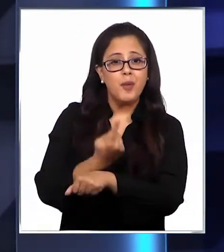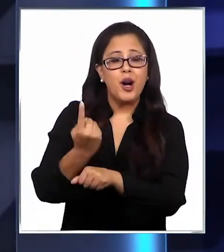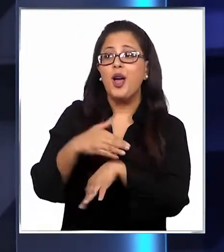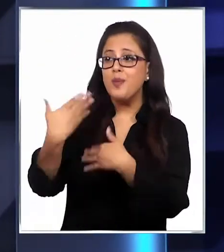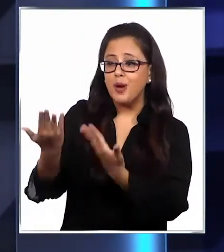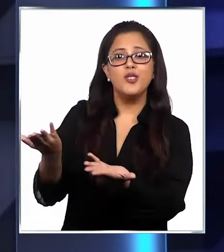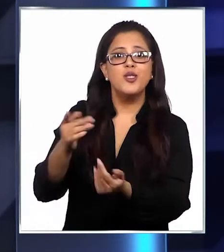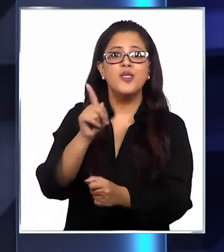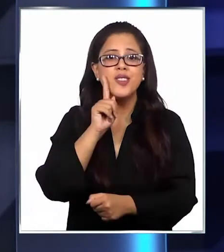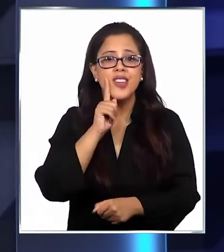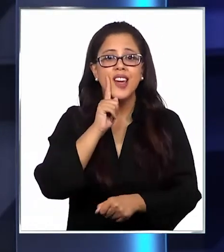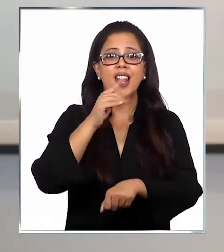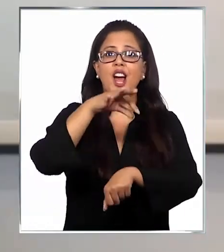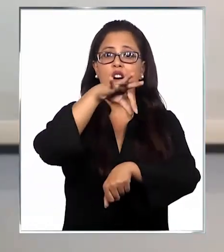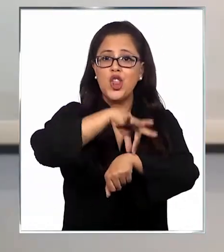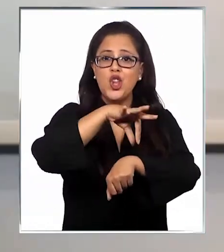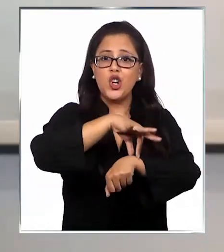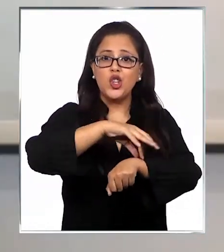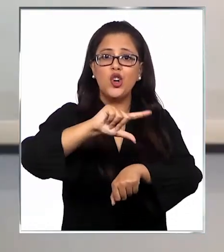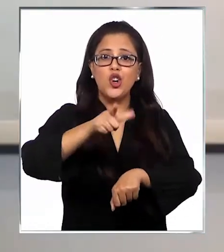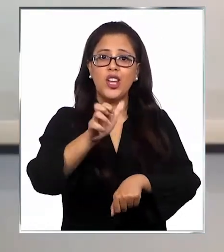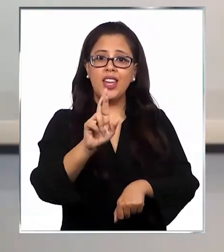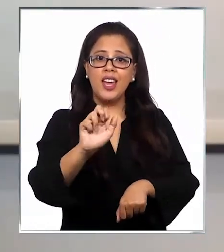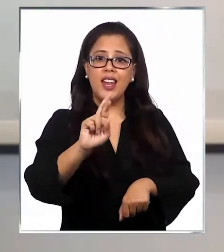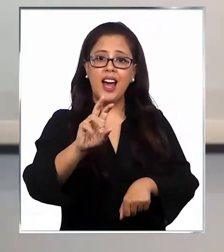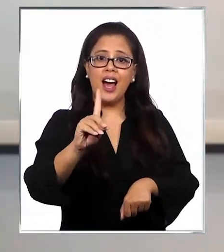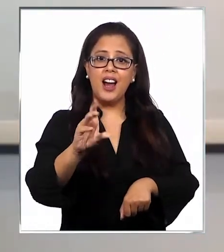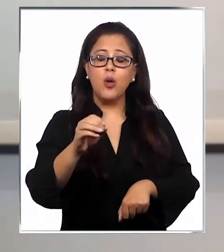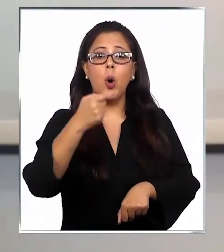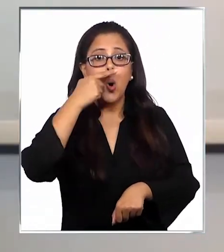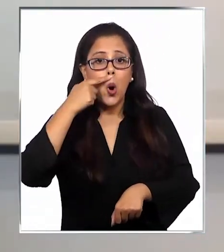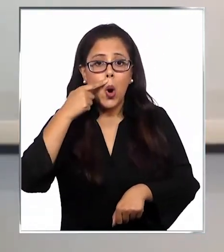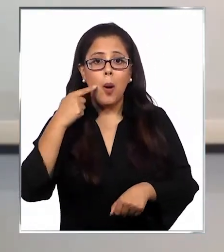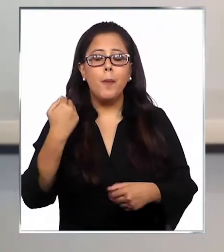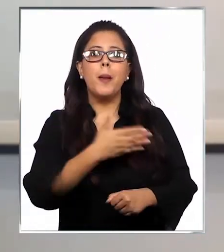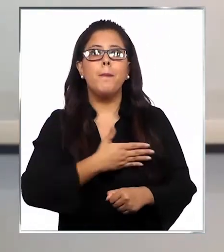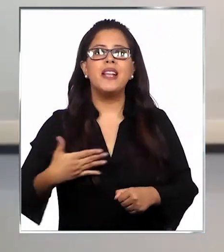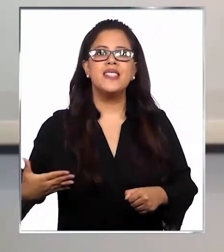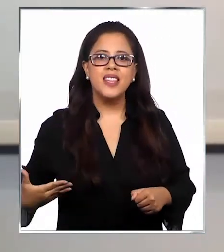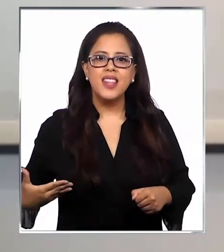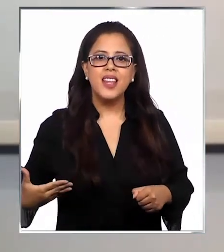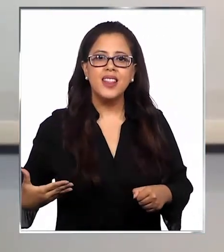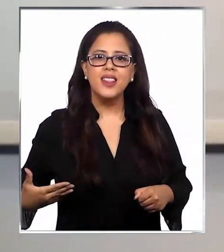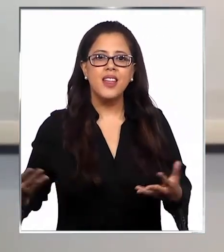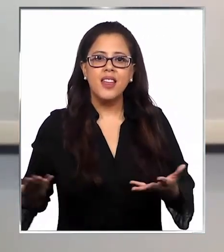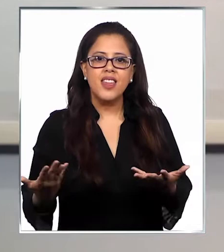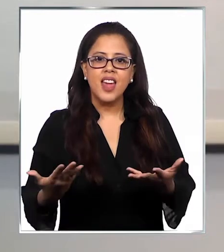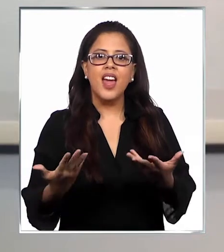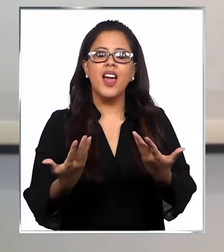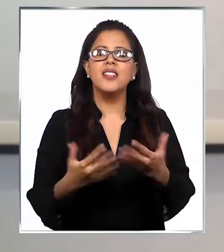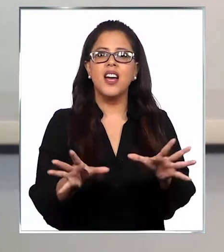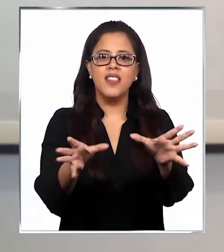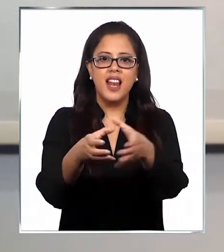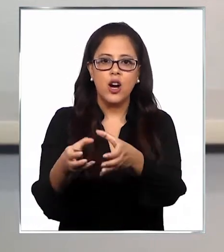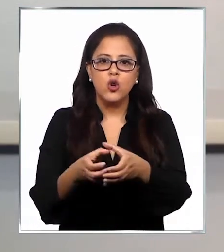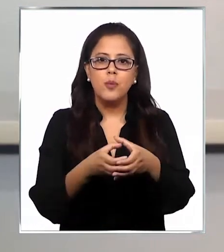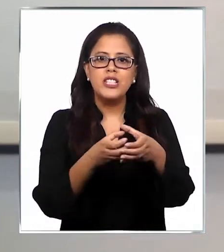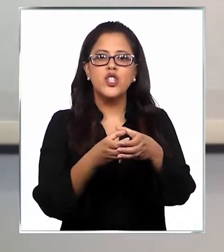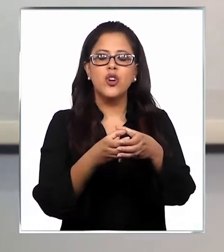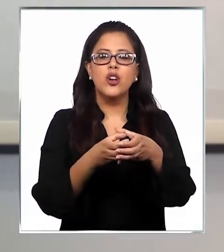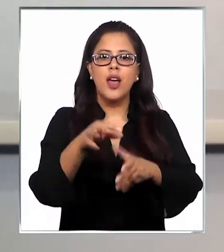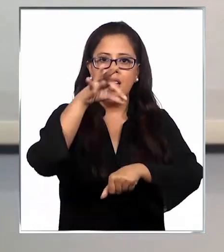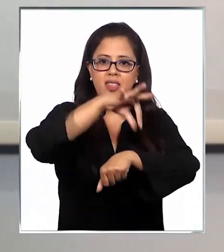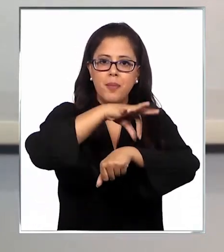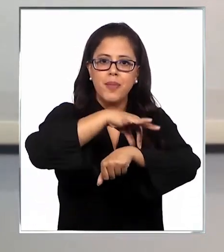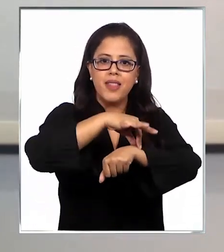con nosotros el doctor Gerardo Fache. Él es presidente de la Sociedad Chilena de Geriatría y Gerontología. Le damos la bienvenida, doctor. Muchísimas gracias